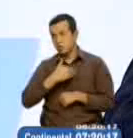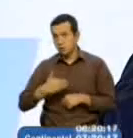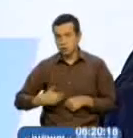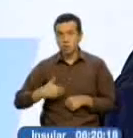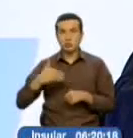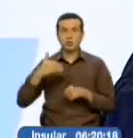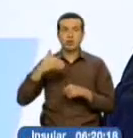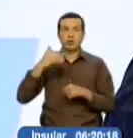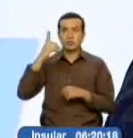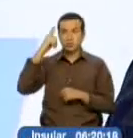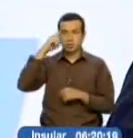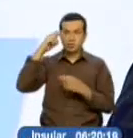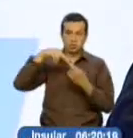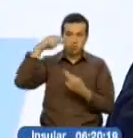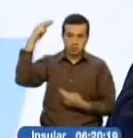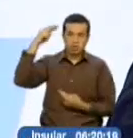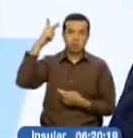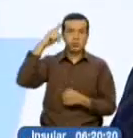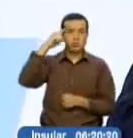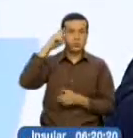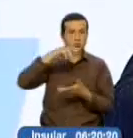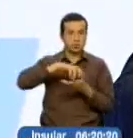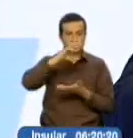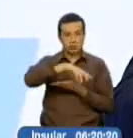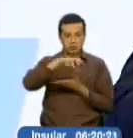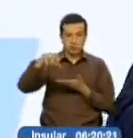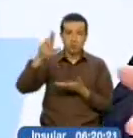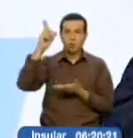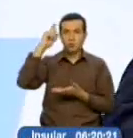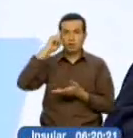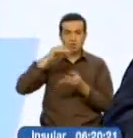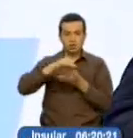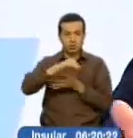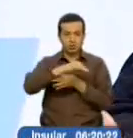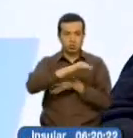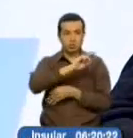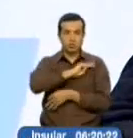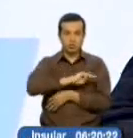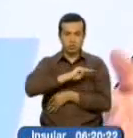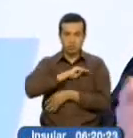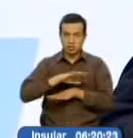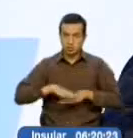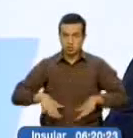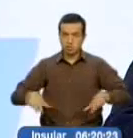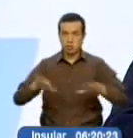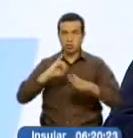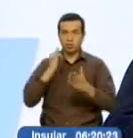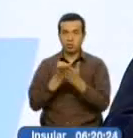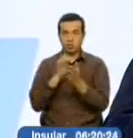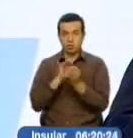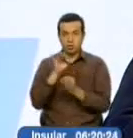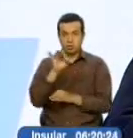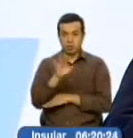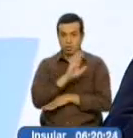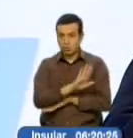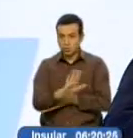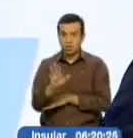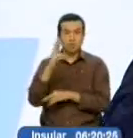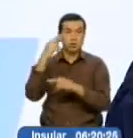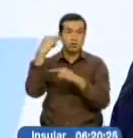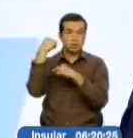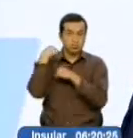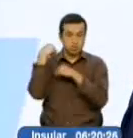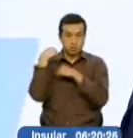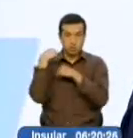haya, a los provinciales, a los cantonales, que son las municipalidades, y a las juntas parroquiales, tienen